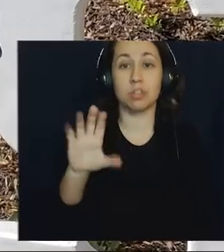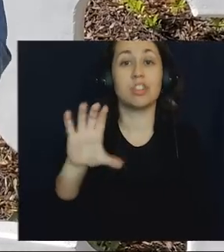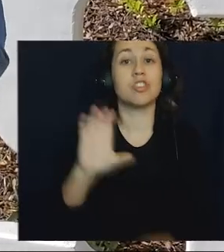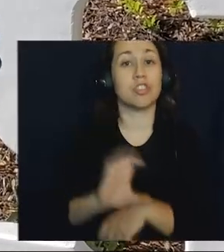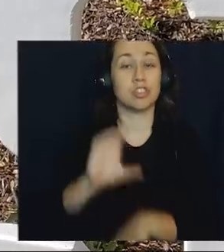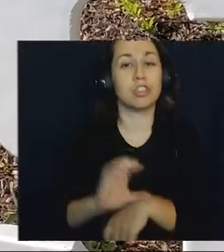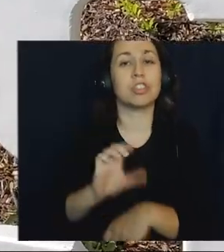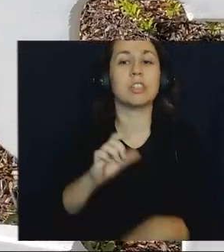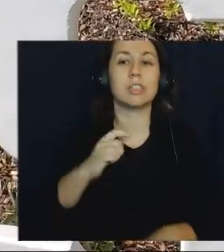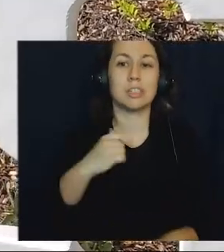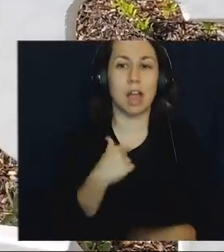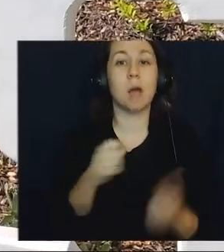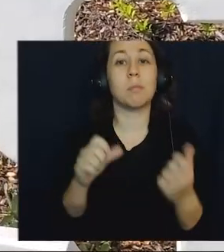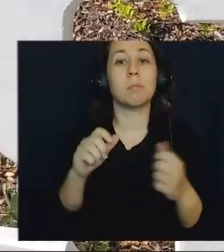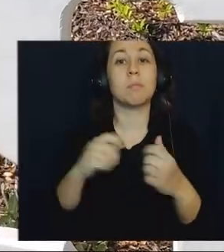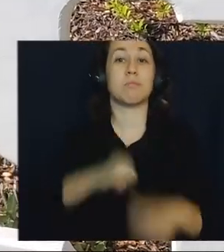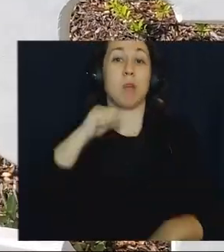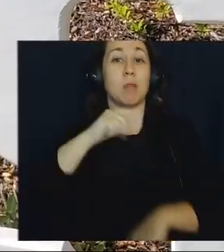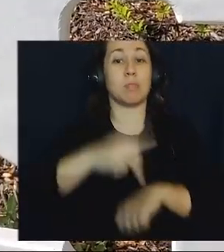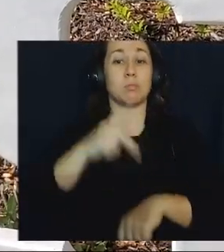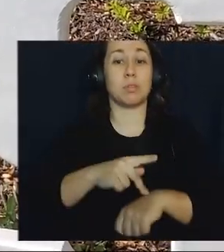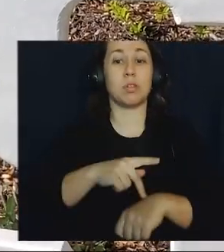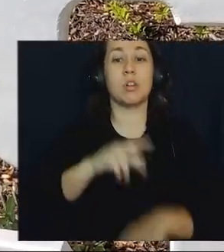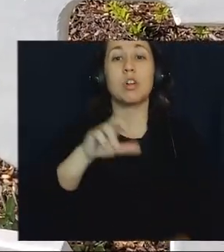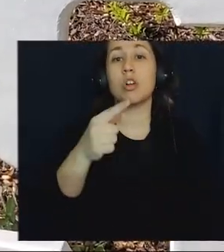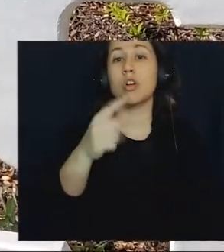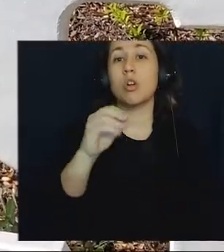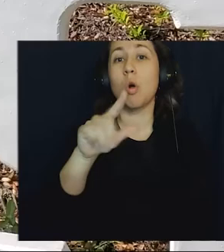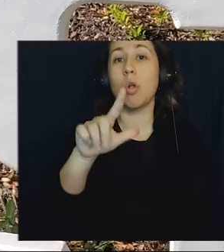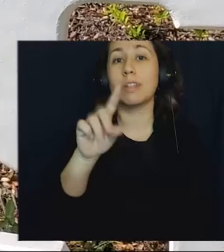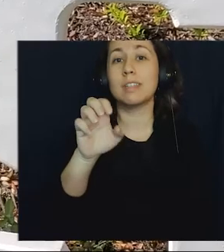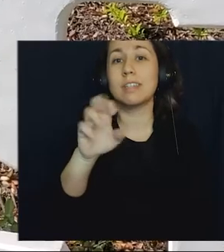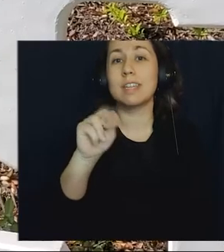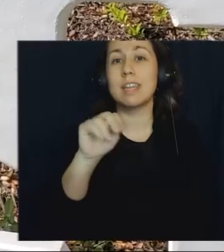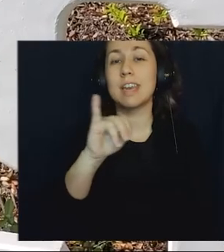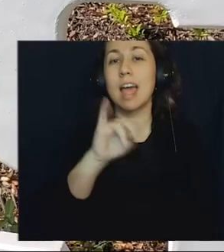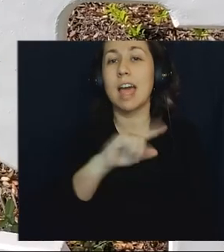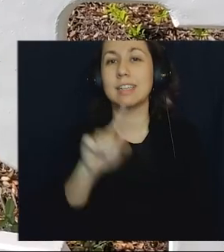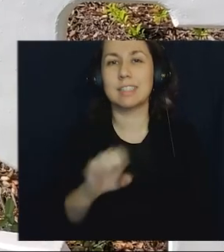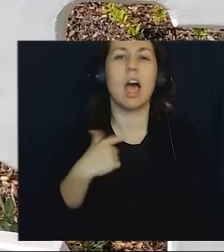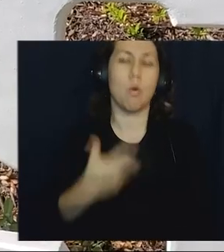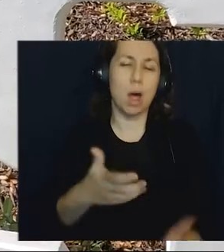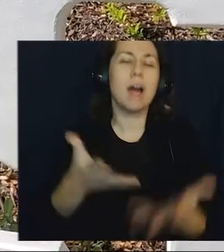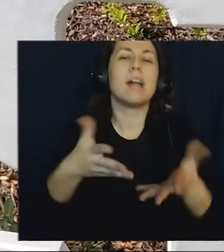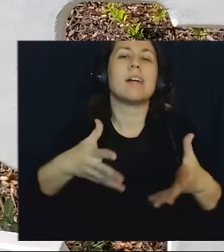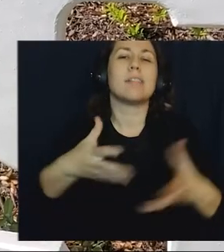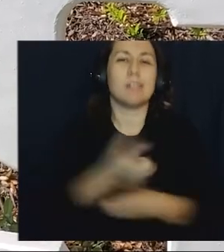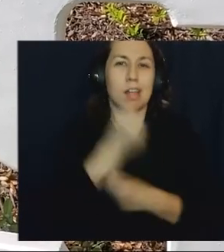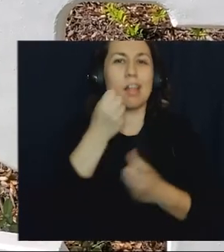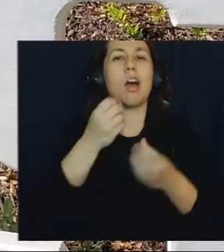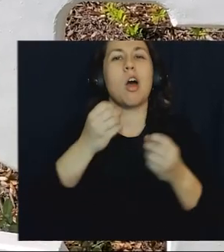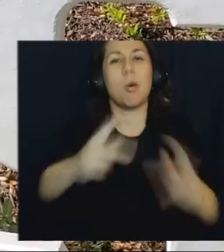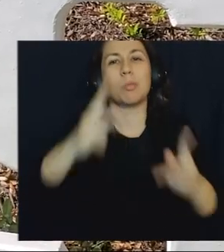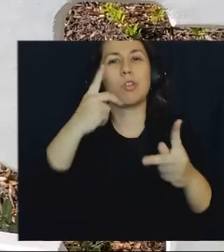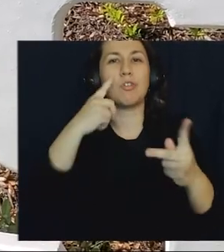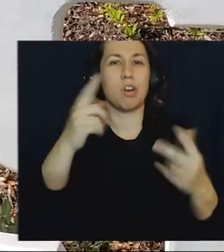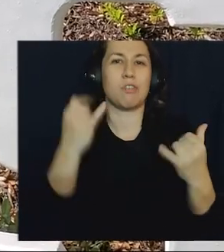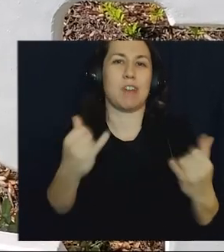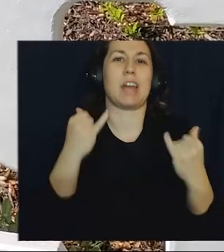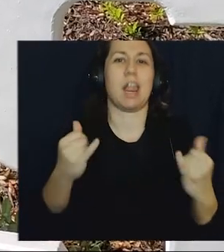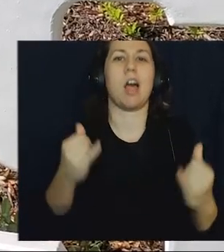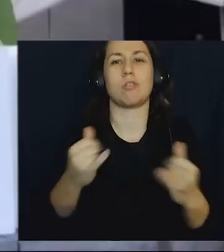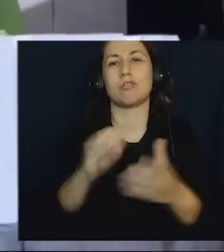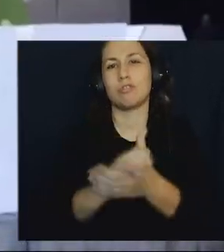Hola, y quiero felicitar a los 100 mejores del distrito y en particular a nuestros Grizzlies. Este es un momento